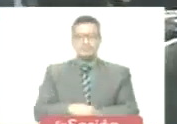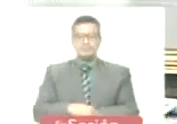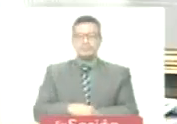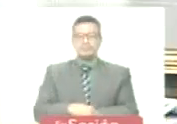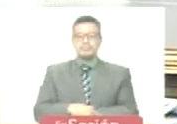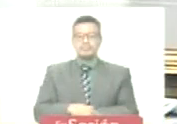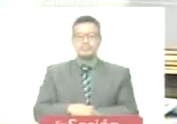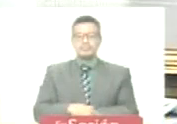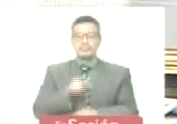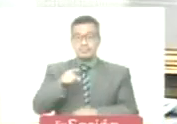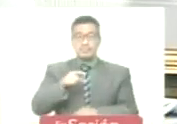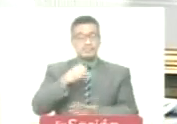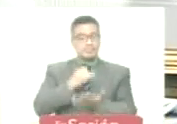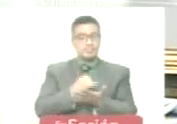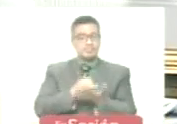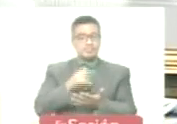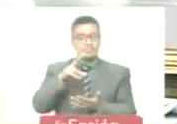No me siga probando.